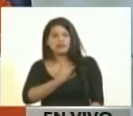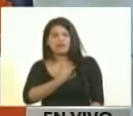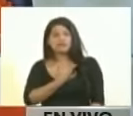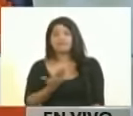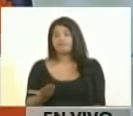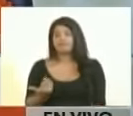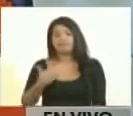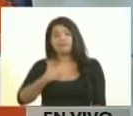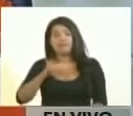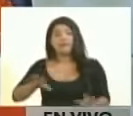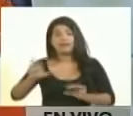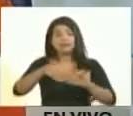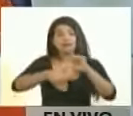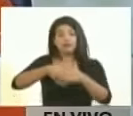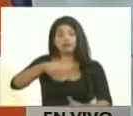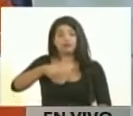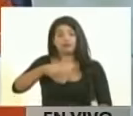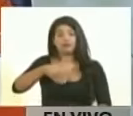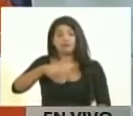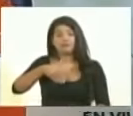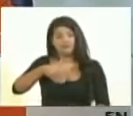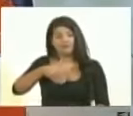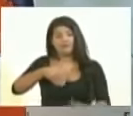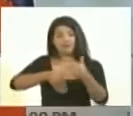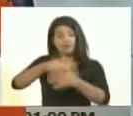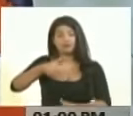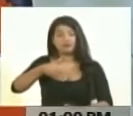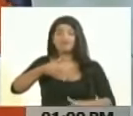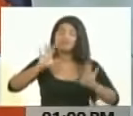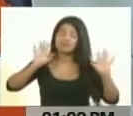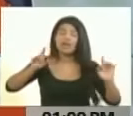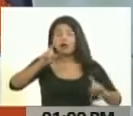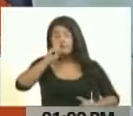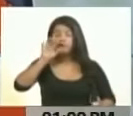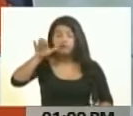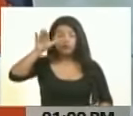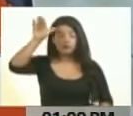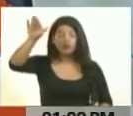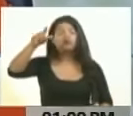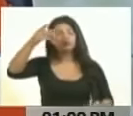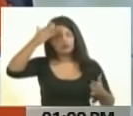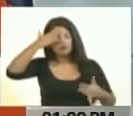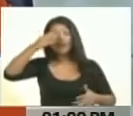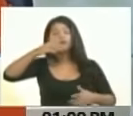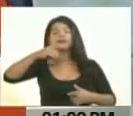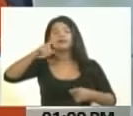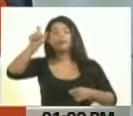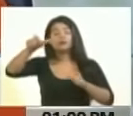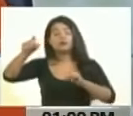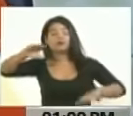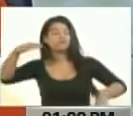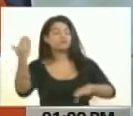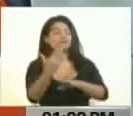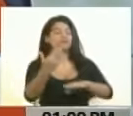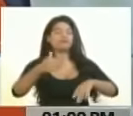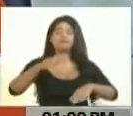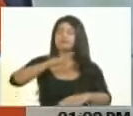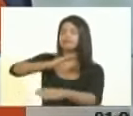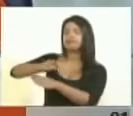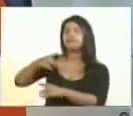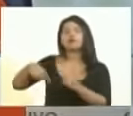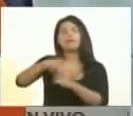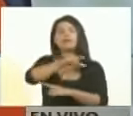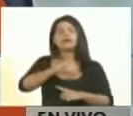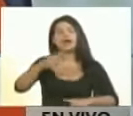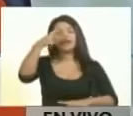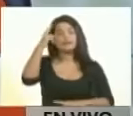Por eso la historia, yo no tengo duda alguna, les pasará factura a estos gobiernos de la Triple Alianza y a estos cancilleres y funcionarios